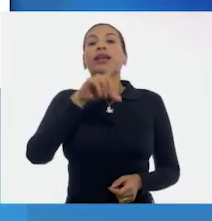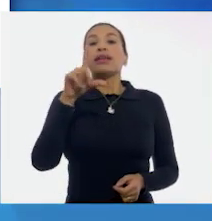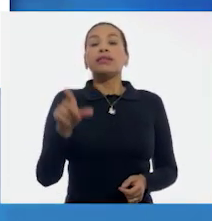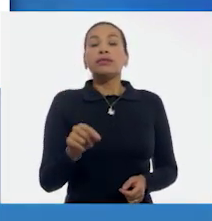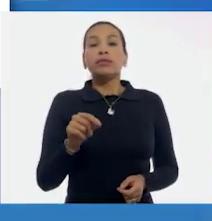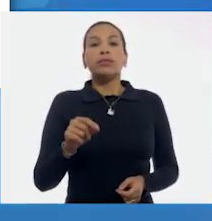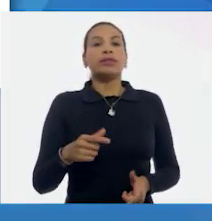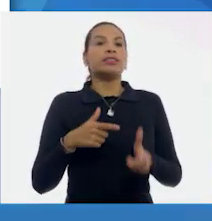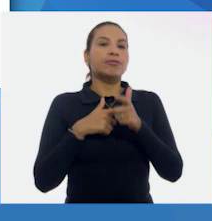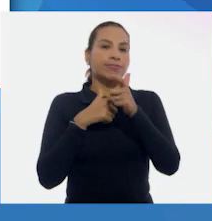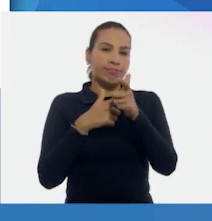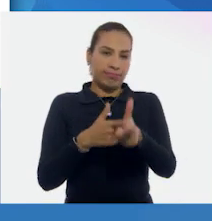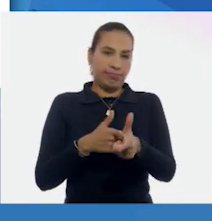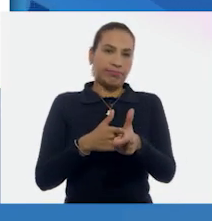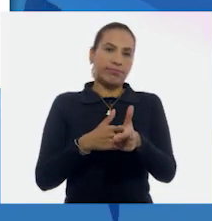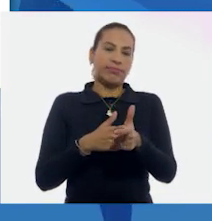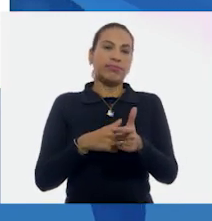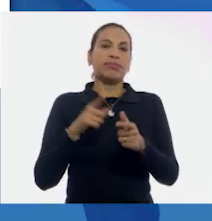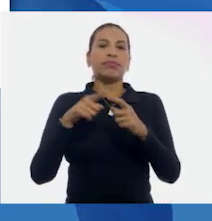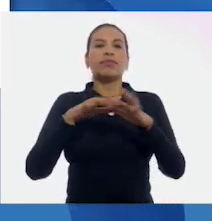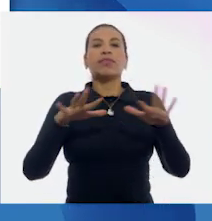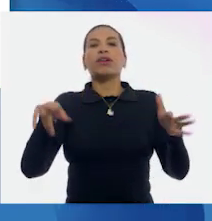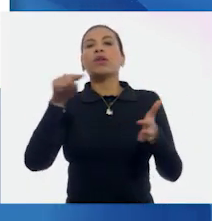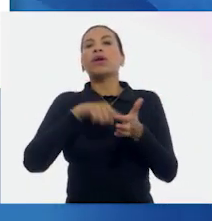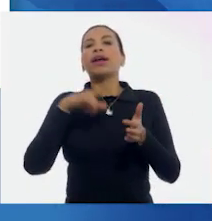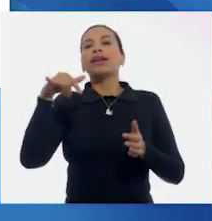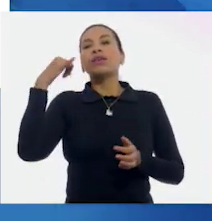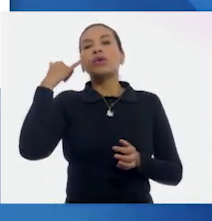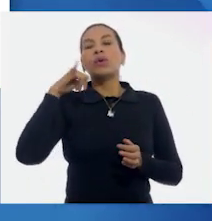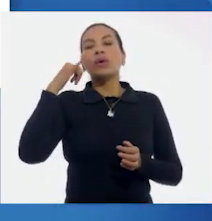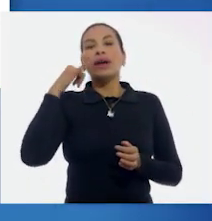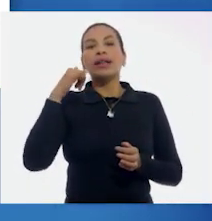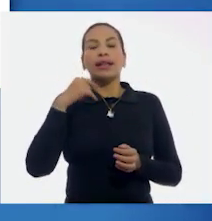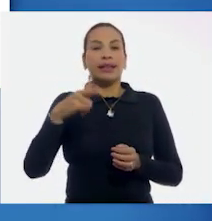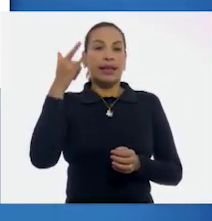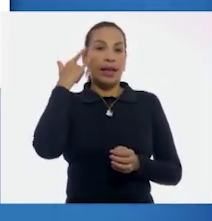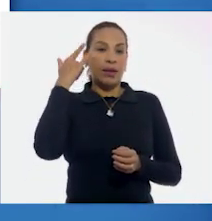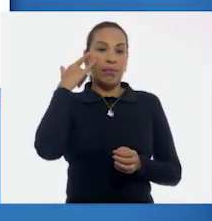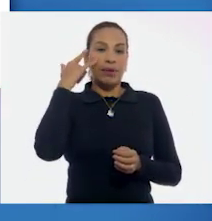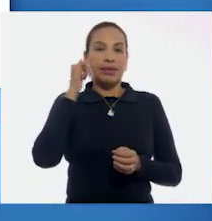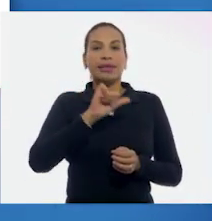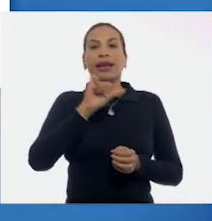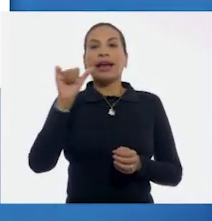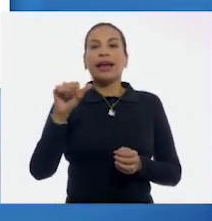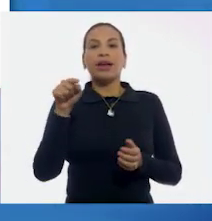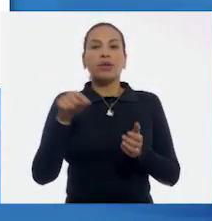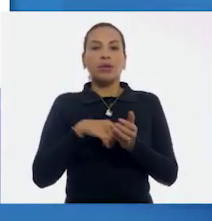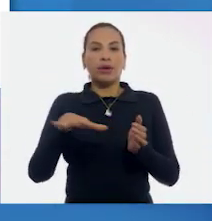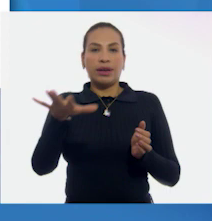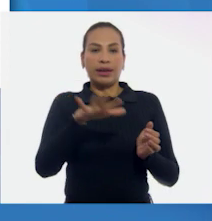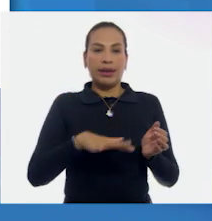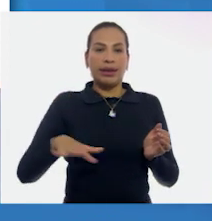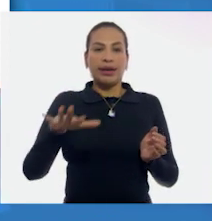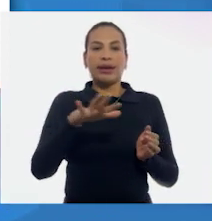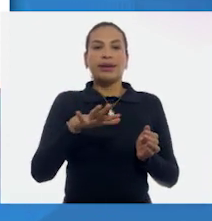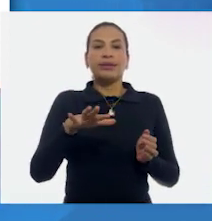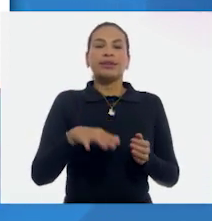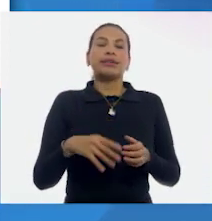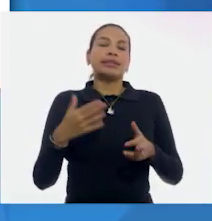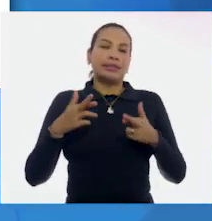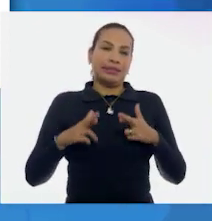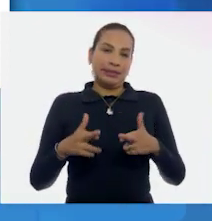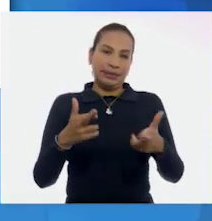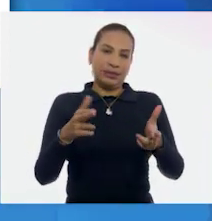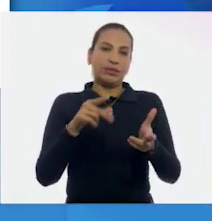Posteriormente, continuaron su expedición por la costa yucateca y de Campeche, hasta llegar a la desembocadura de un gran